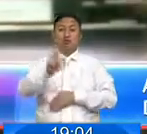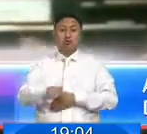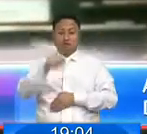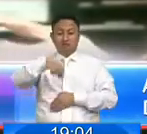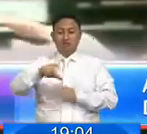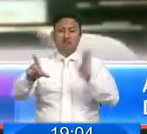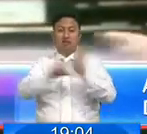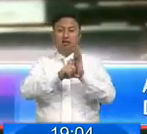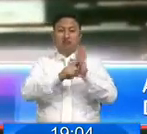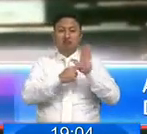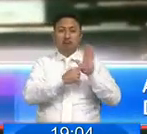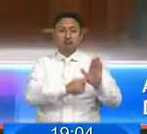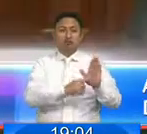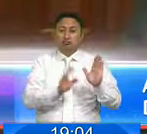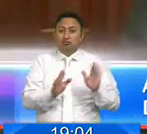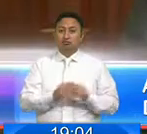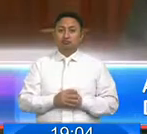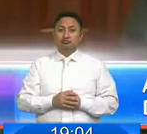ley.